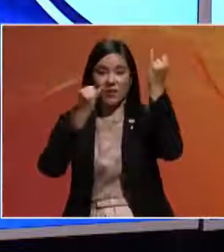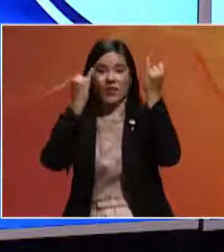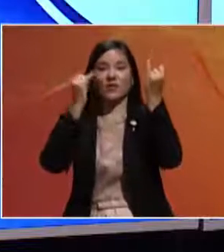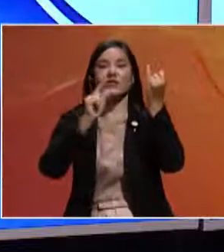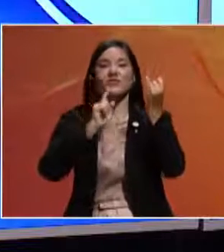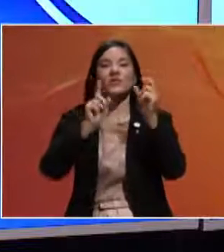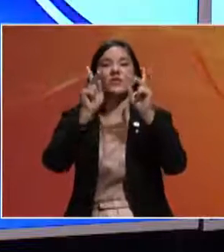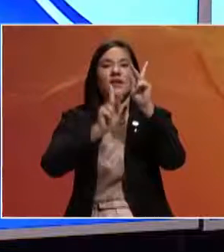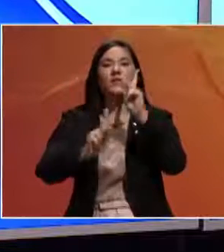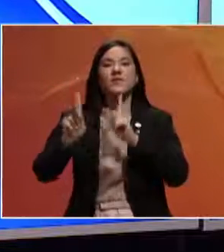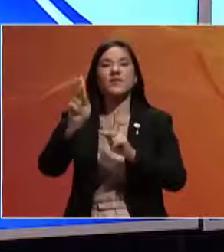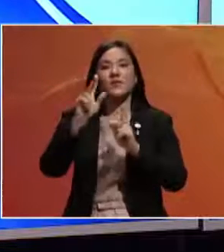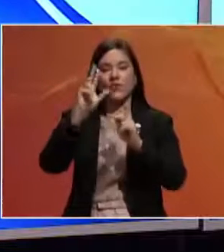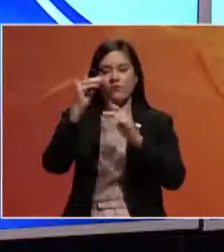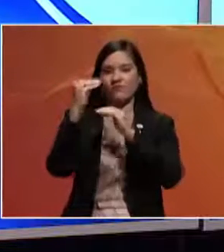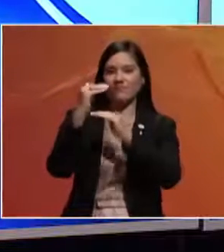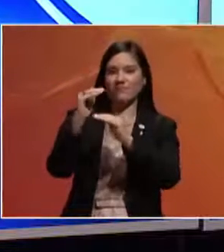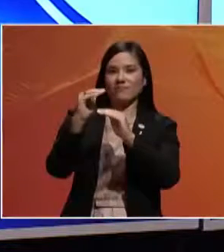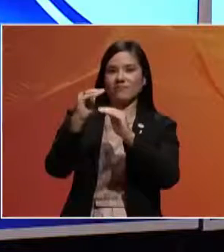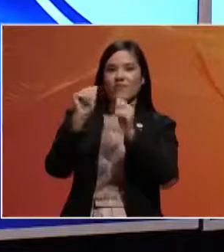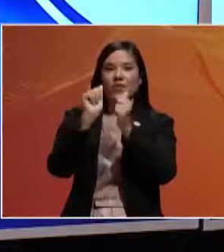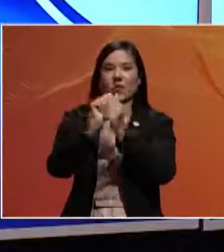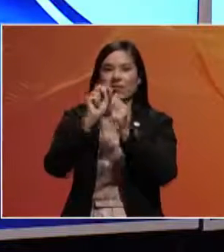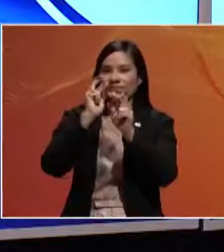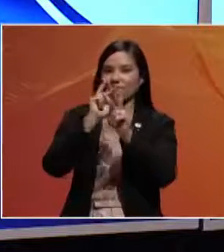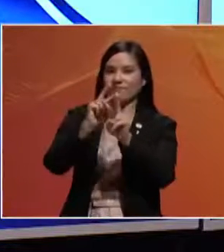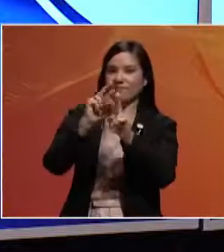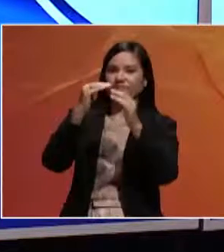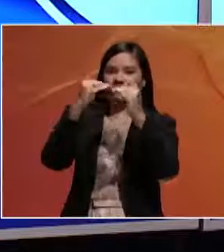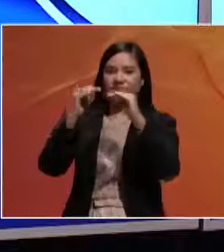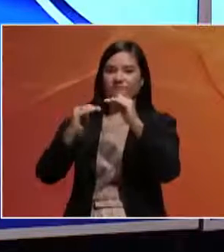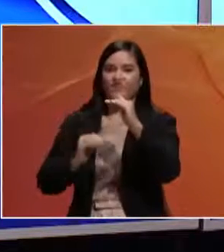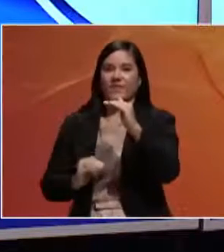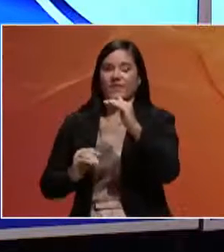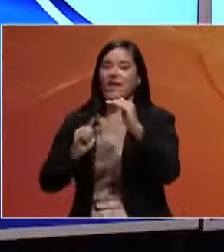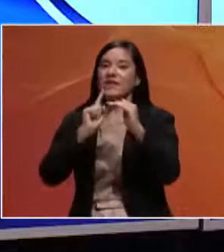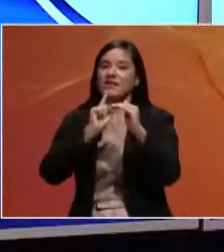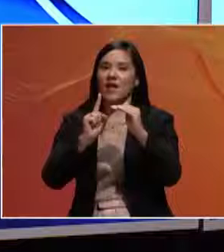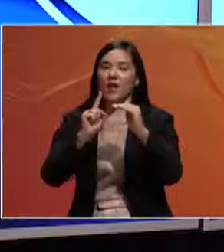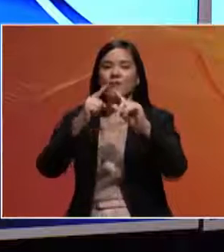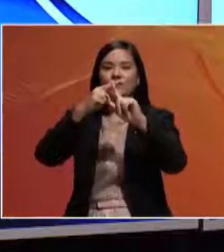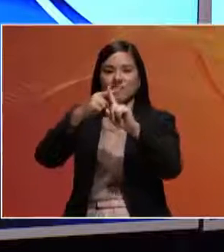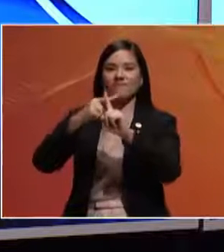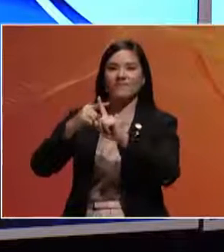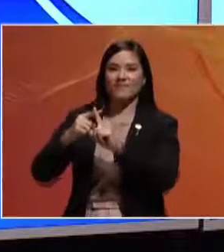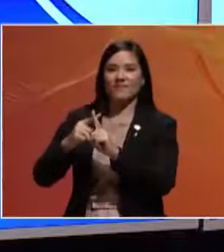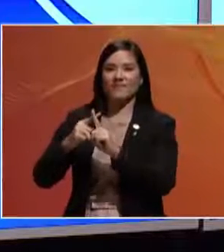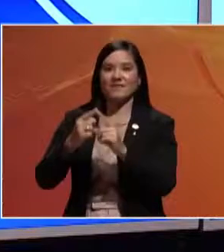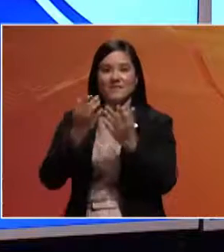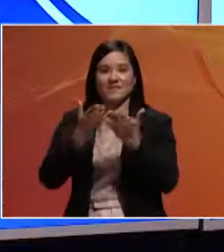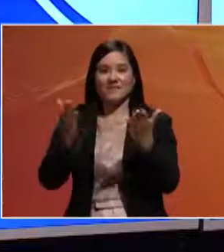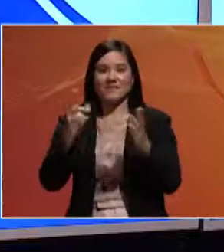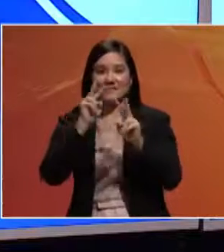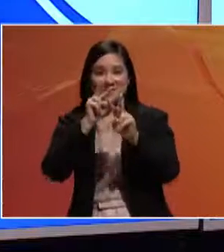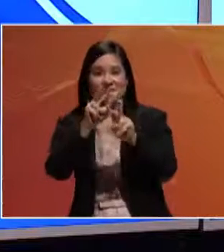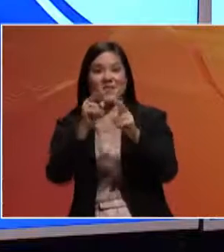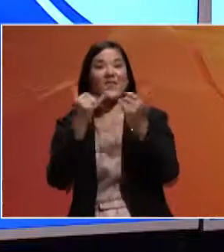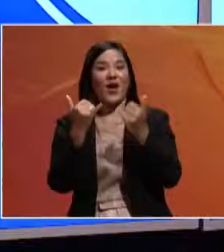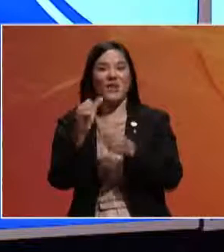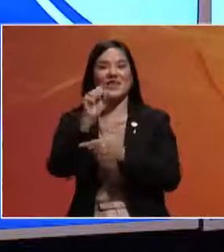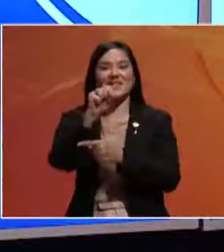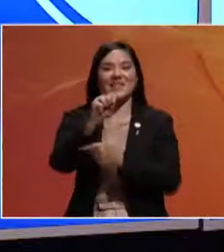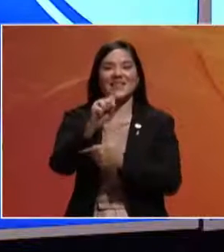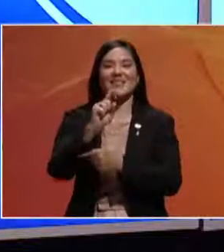aquellas personas que no se conformaron con teorías ni con hipótesis seamos multiplicadores de la criticidad ahora si